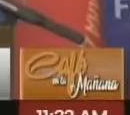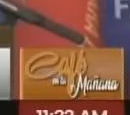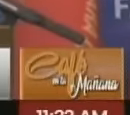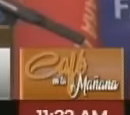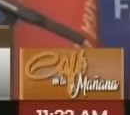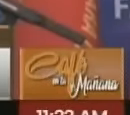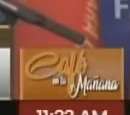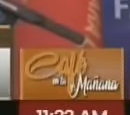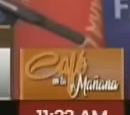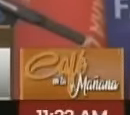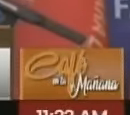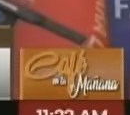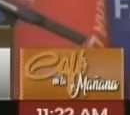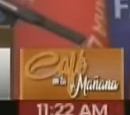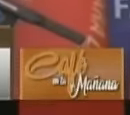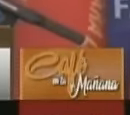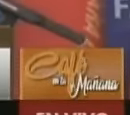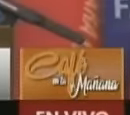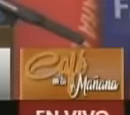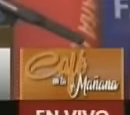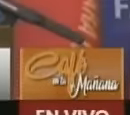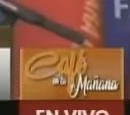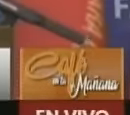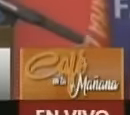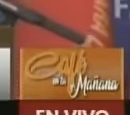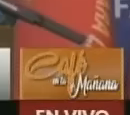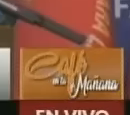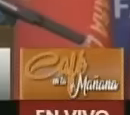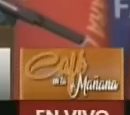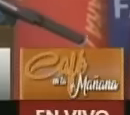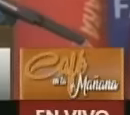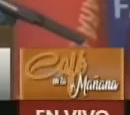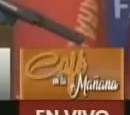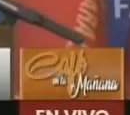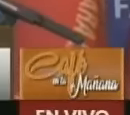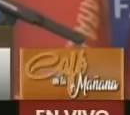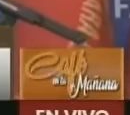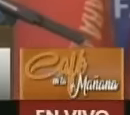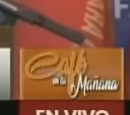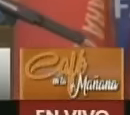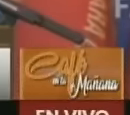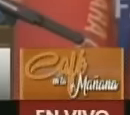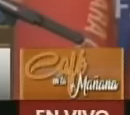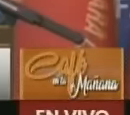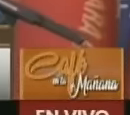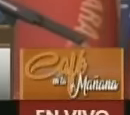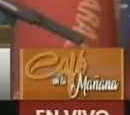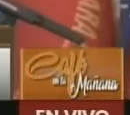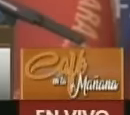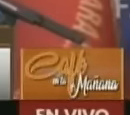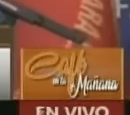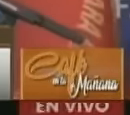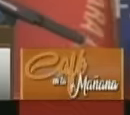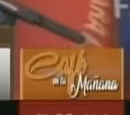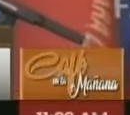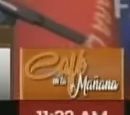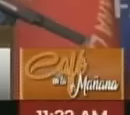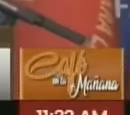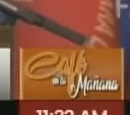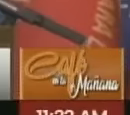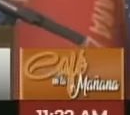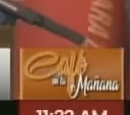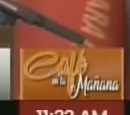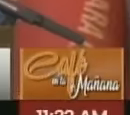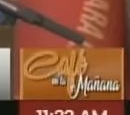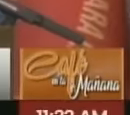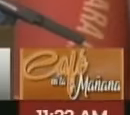paseo Los Próceres, y al mundo que está pendiente de este proceso